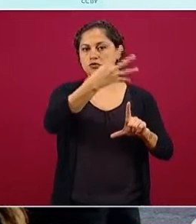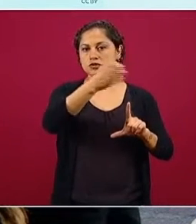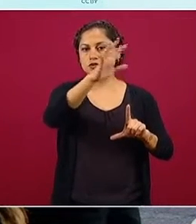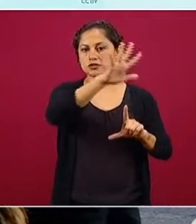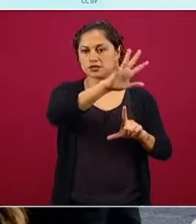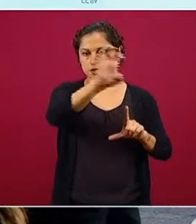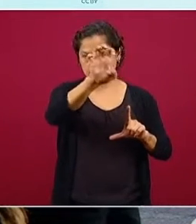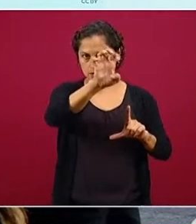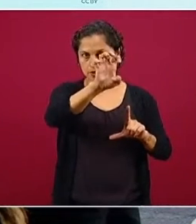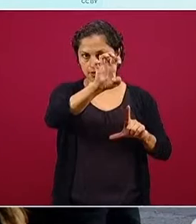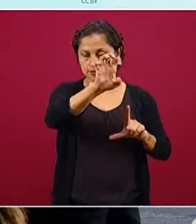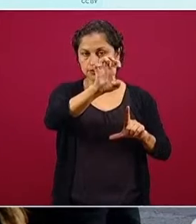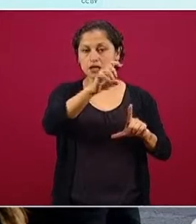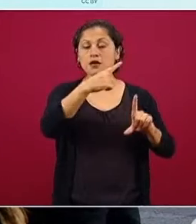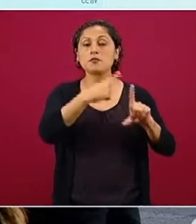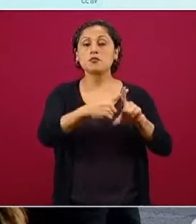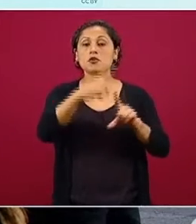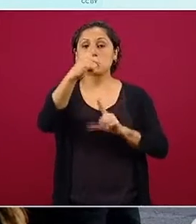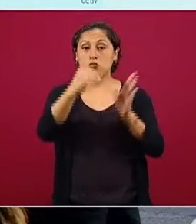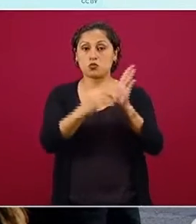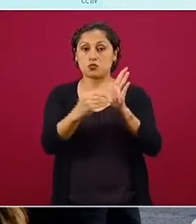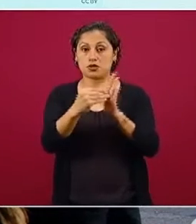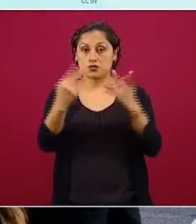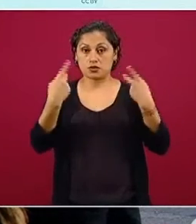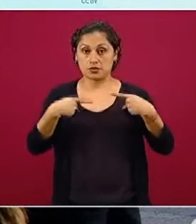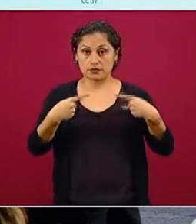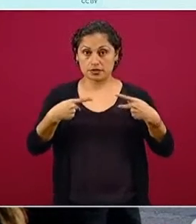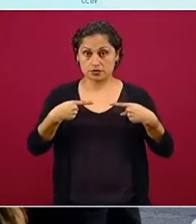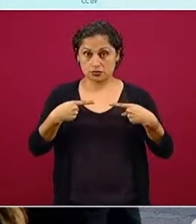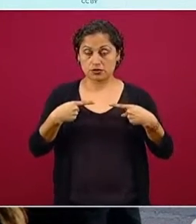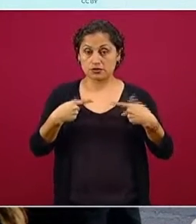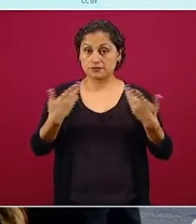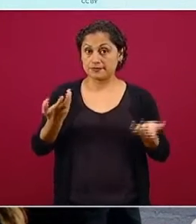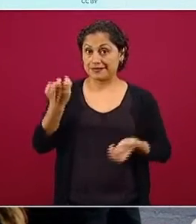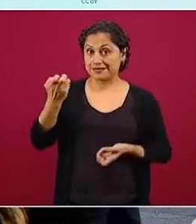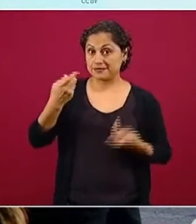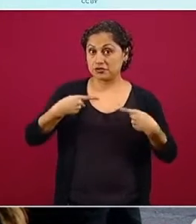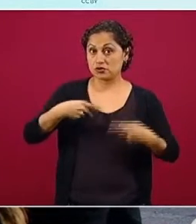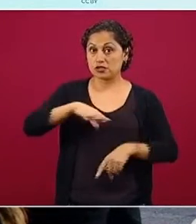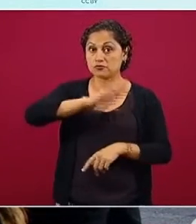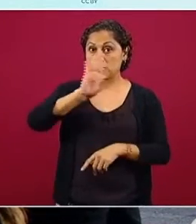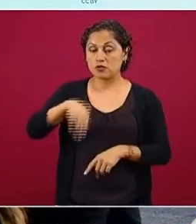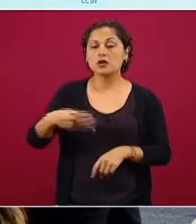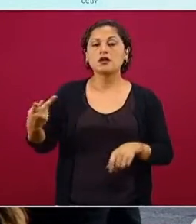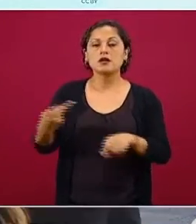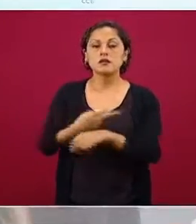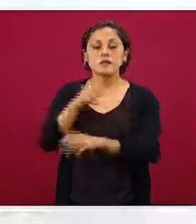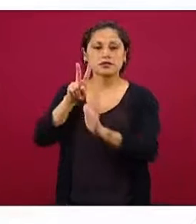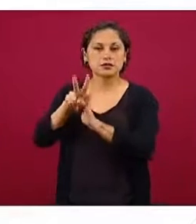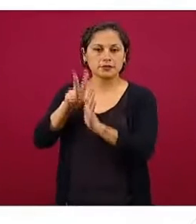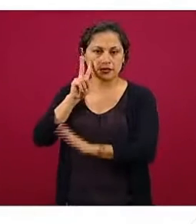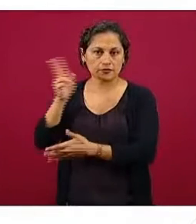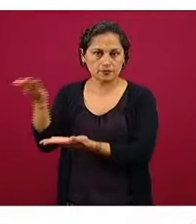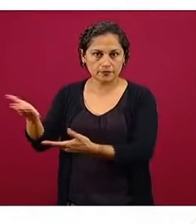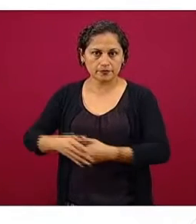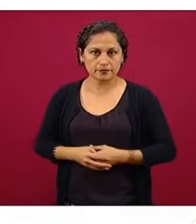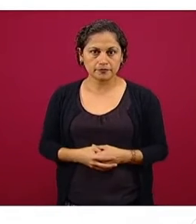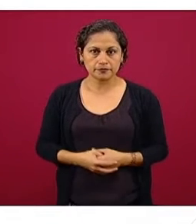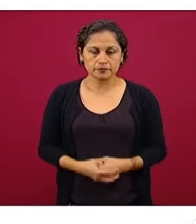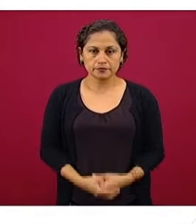500 por millón de habitantes y son los casos fatales. Veamos qué pasa cuando corre la animación.